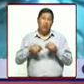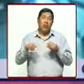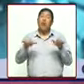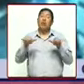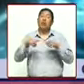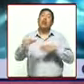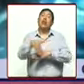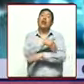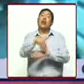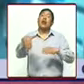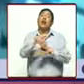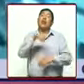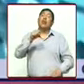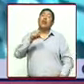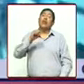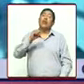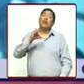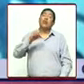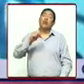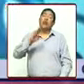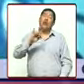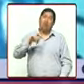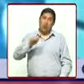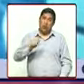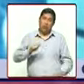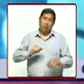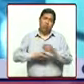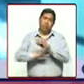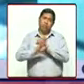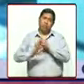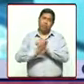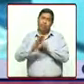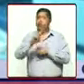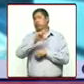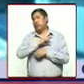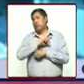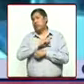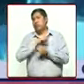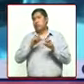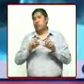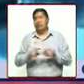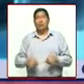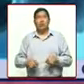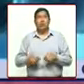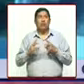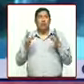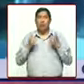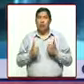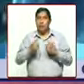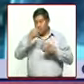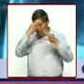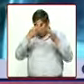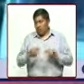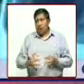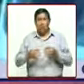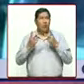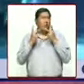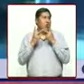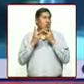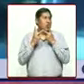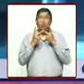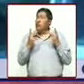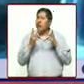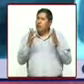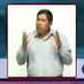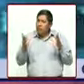está completamente resguardada por los policías. No hay paso a kilómetro cero. Muy bien, confirmando Potosí.